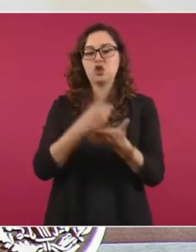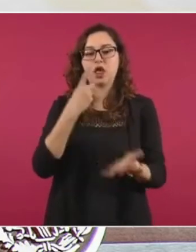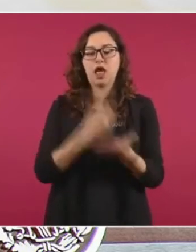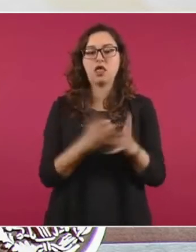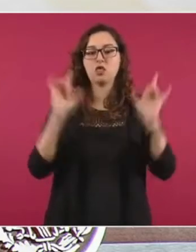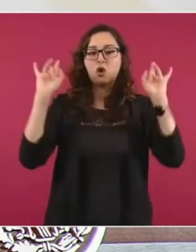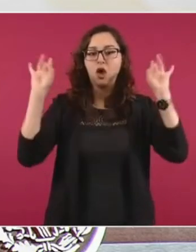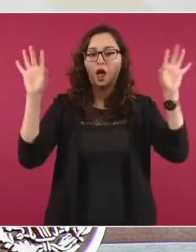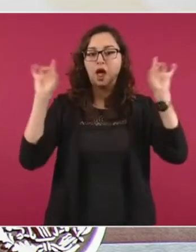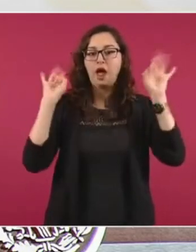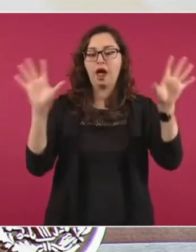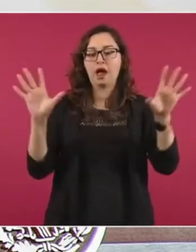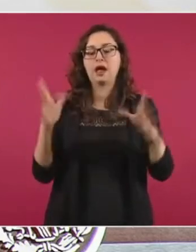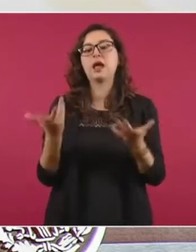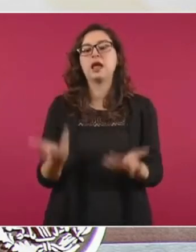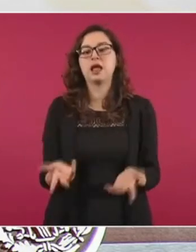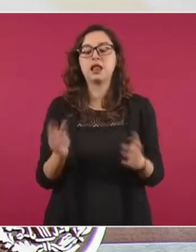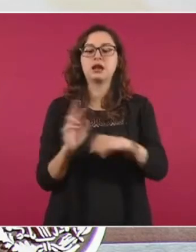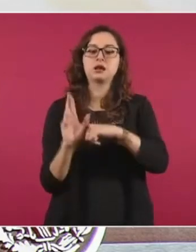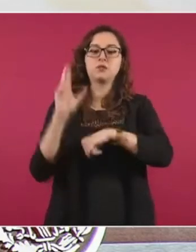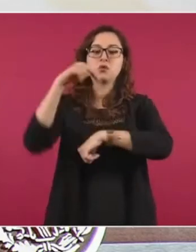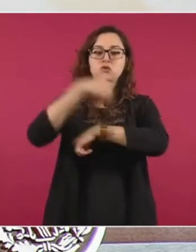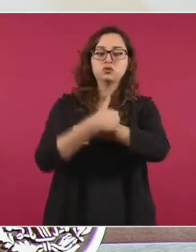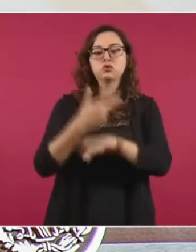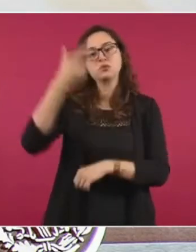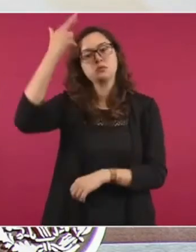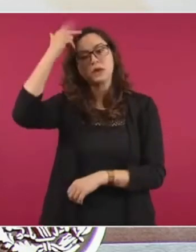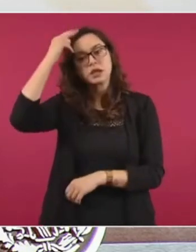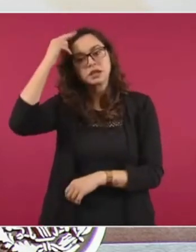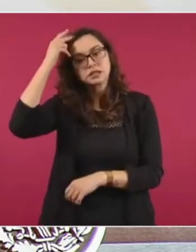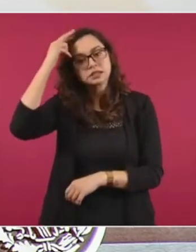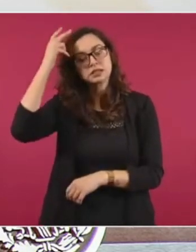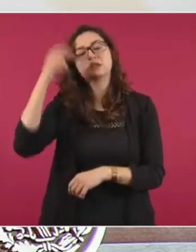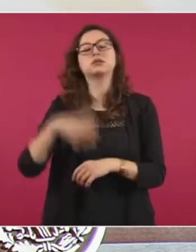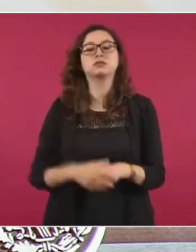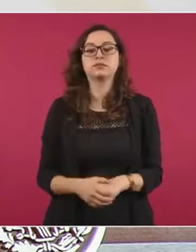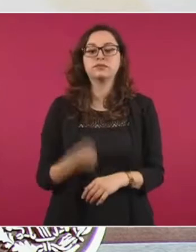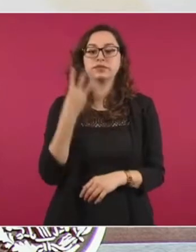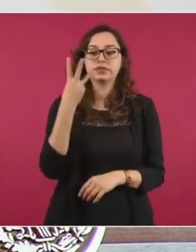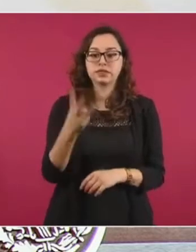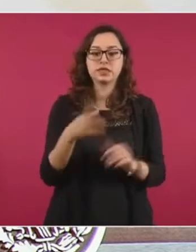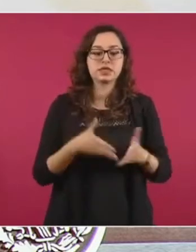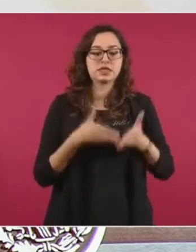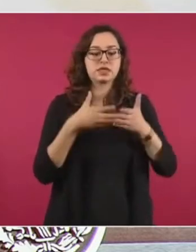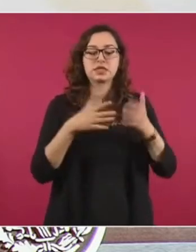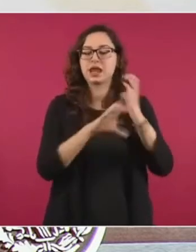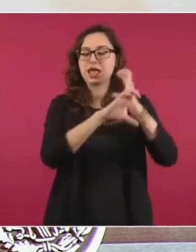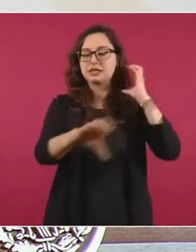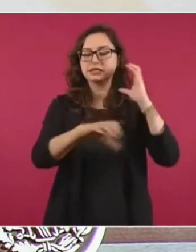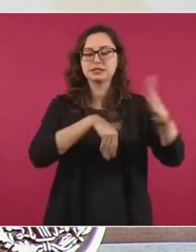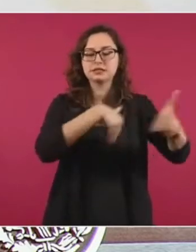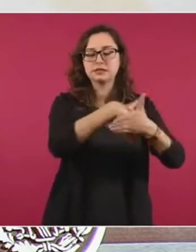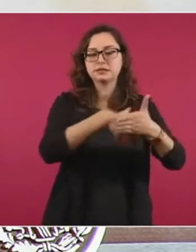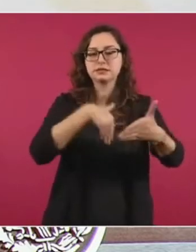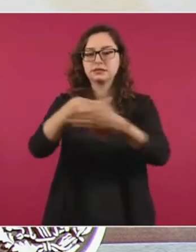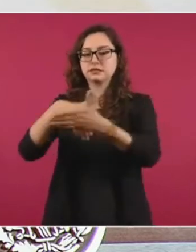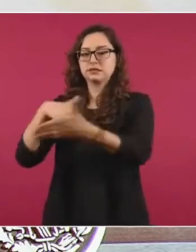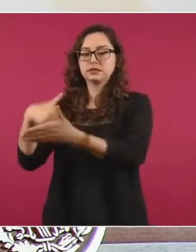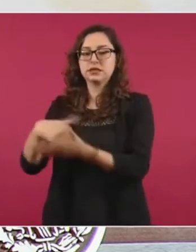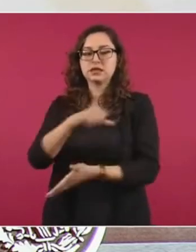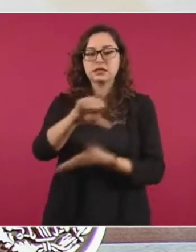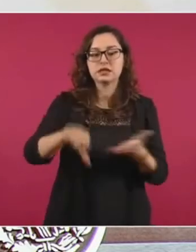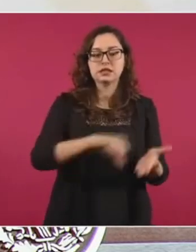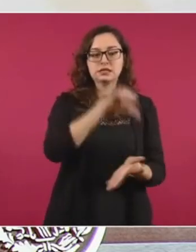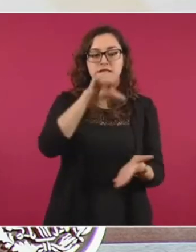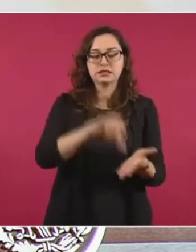la Revolución, Bellas Artes, las 3 terminales de autobuses, Central del Norte, Central del